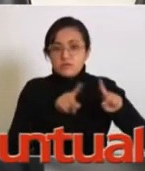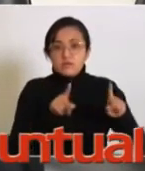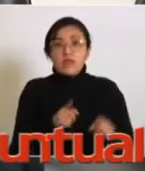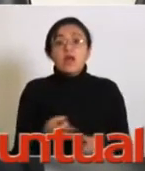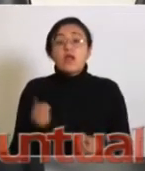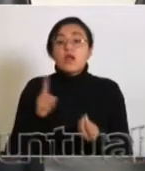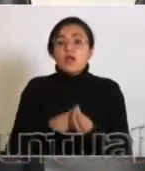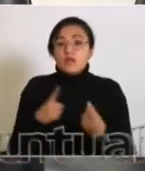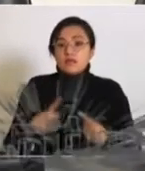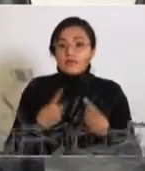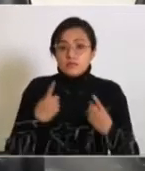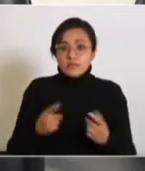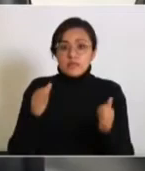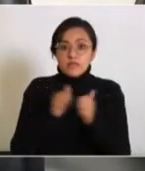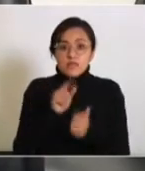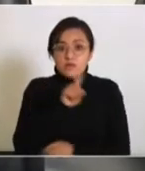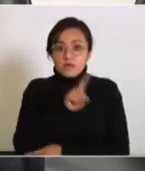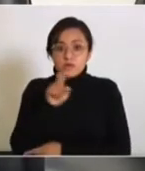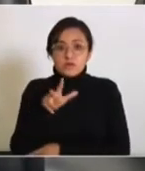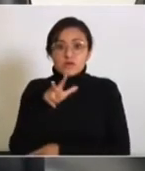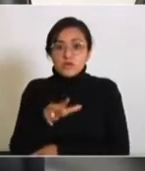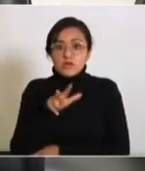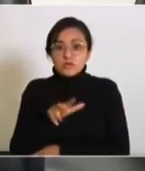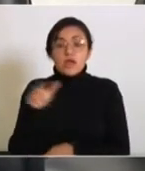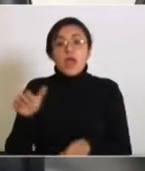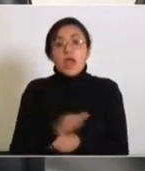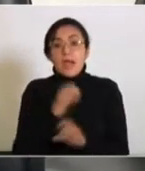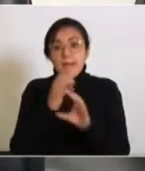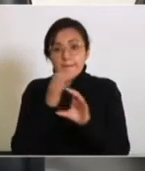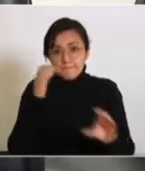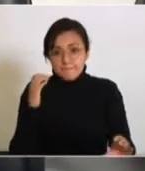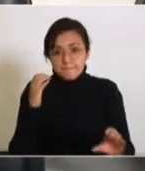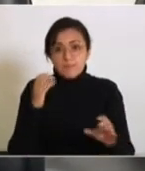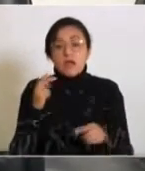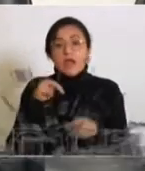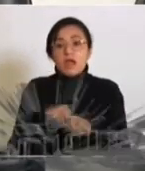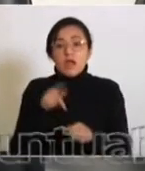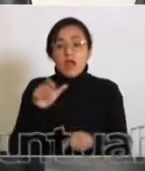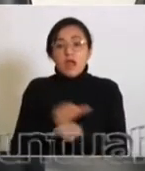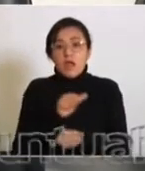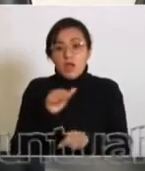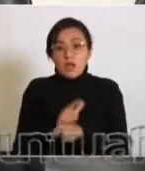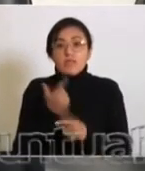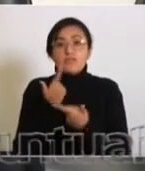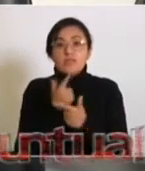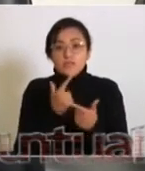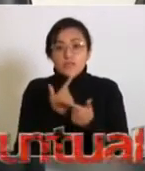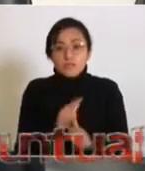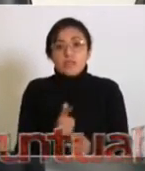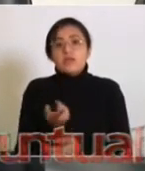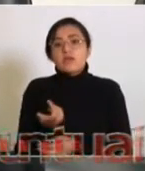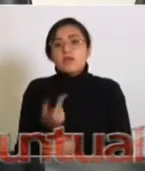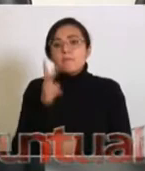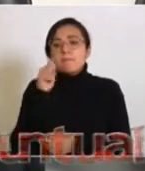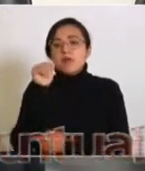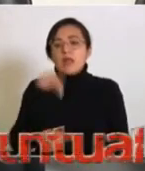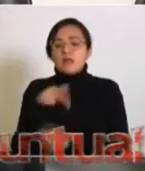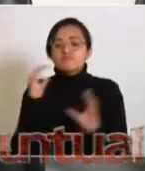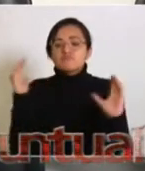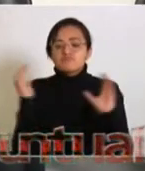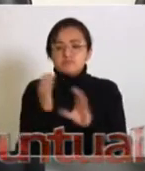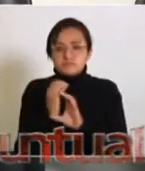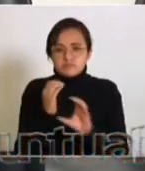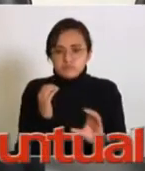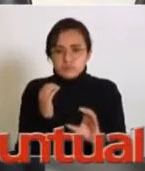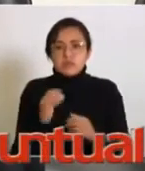el servicio con 118 unidades en autobuses, taxis y vans. Y